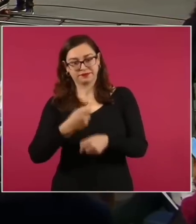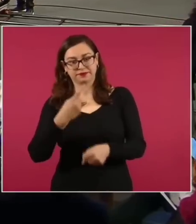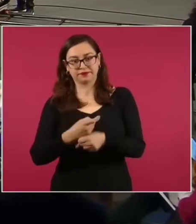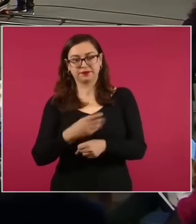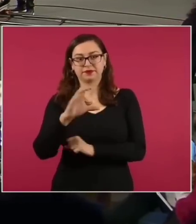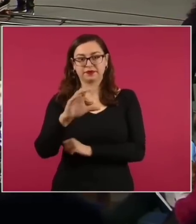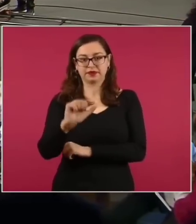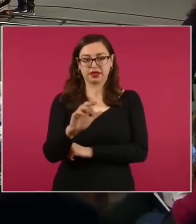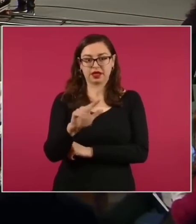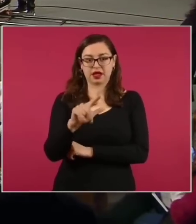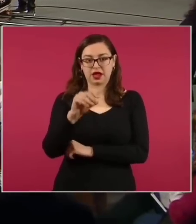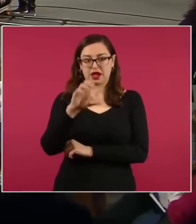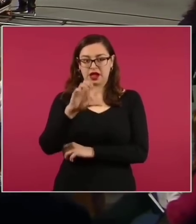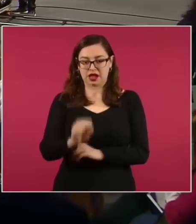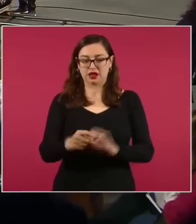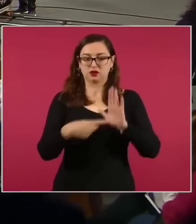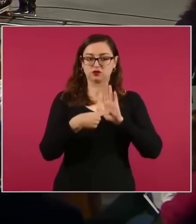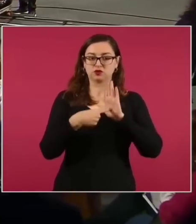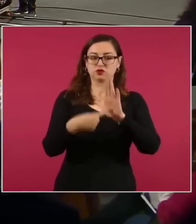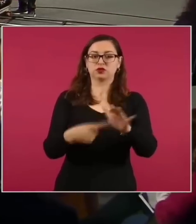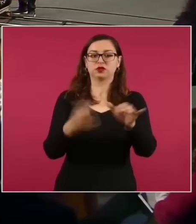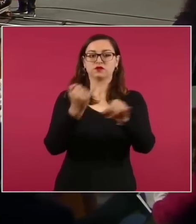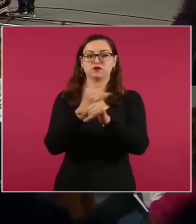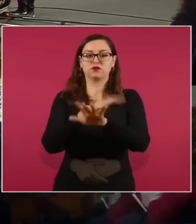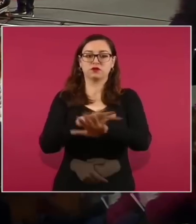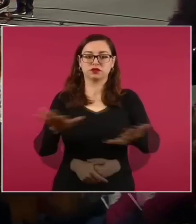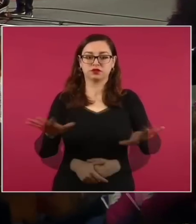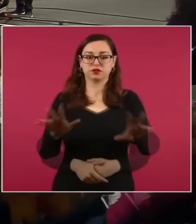en materia económica